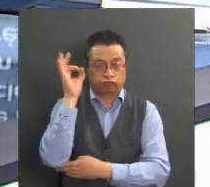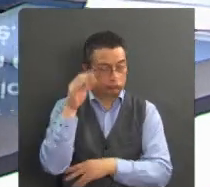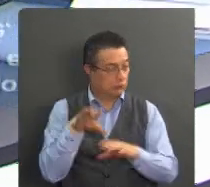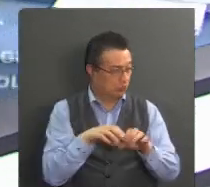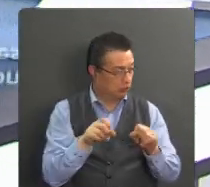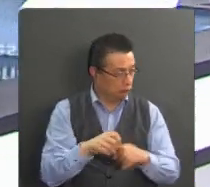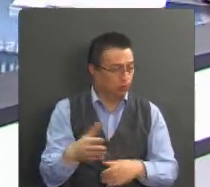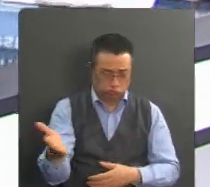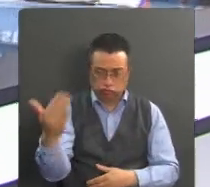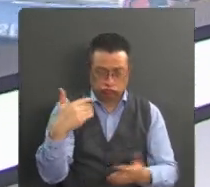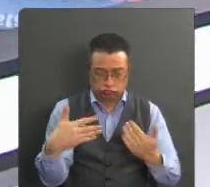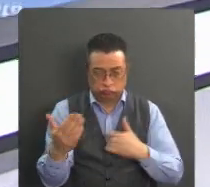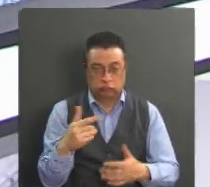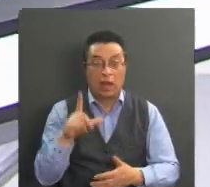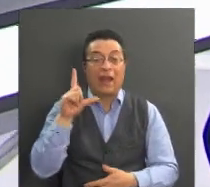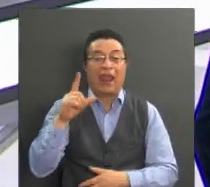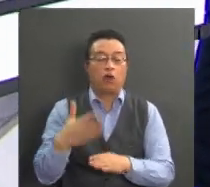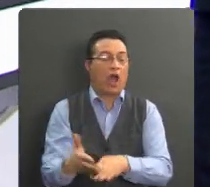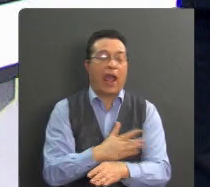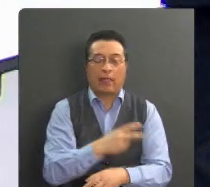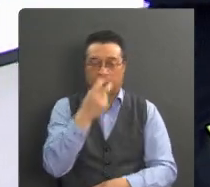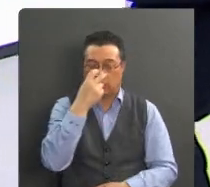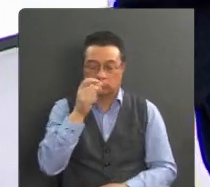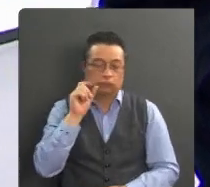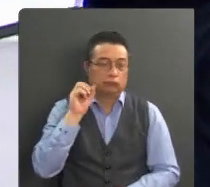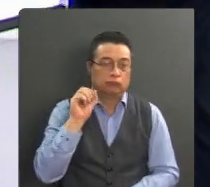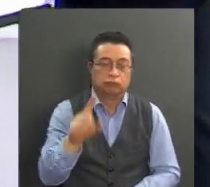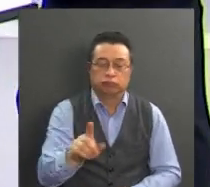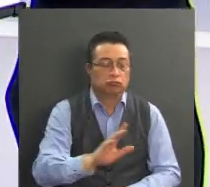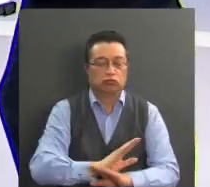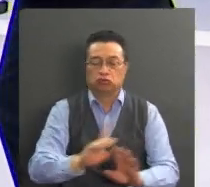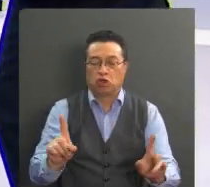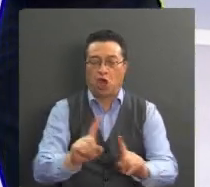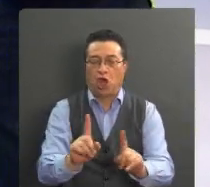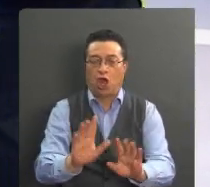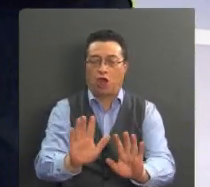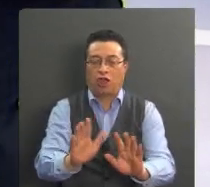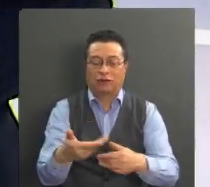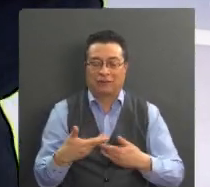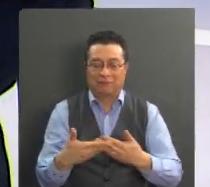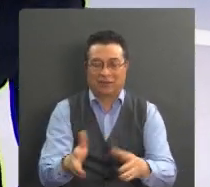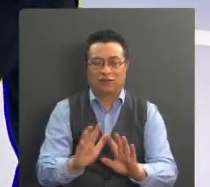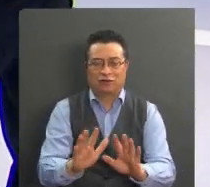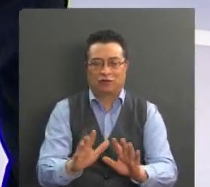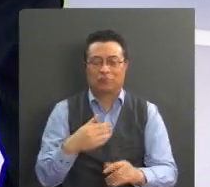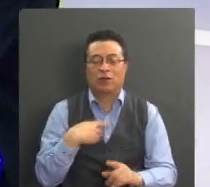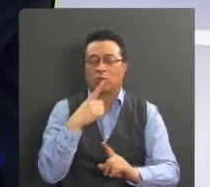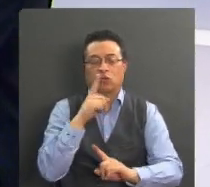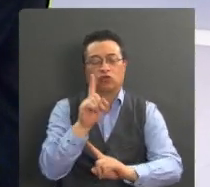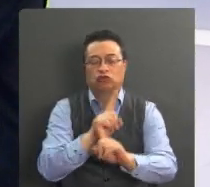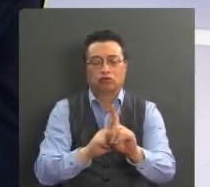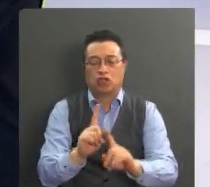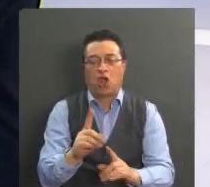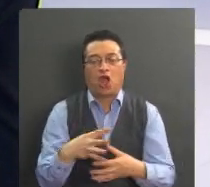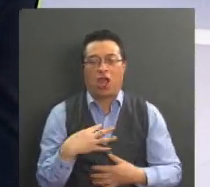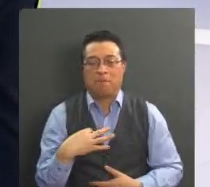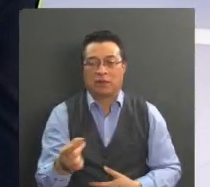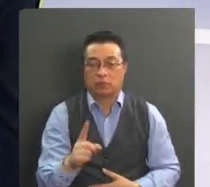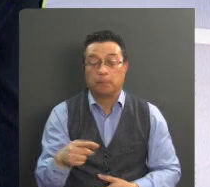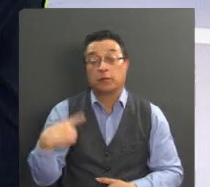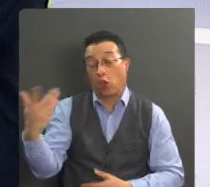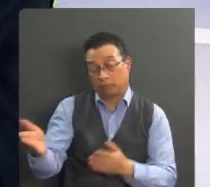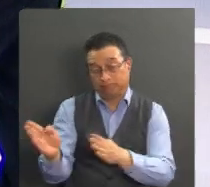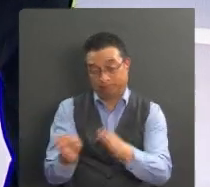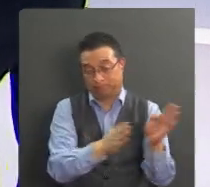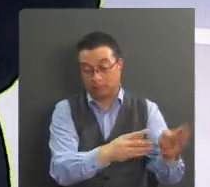Lagos golpeó la mesa primero, ¿no? Claro. Muy a su estilo un poco, claro, también, ¿no? Y eso, ¿sabe qué? Excúsenme, no me inviten. Lo de Eduardo Frei, muy Eduardo llamativo.